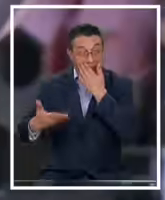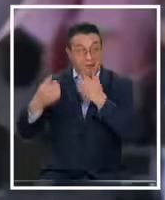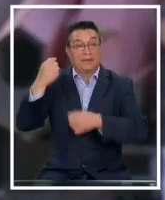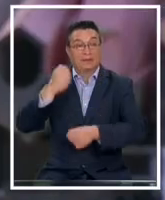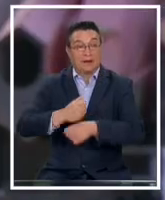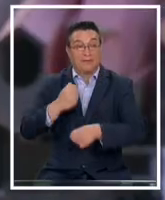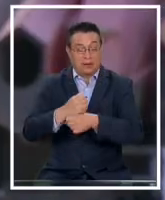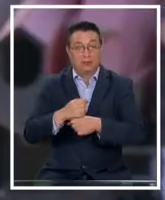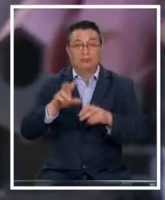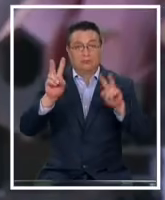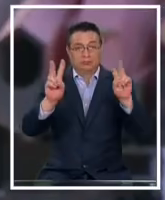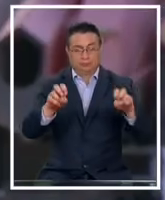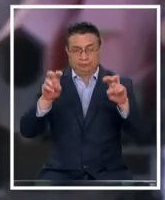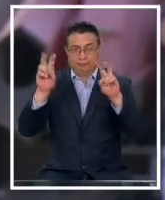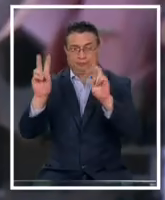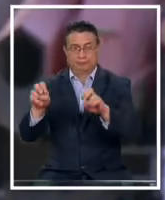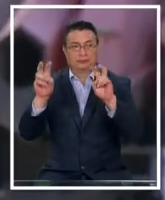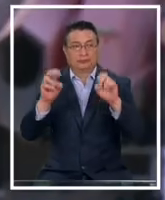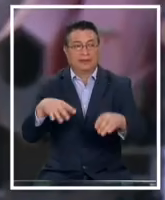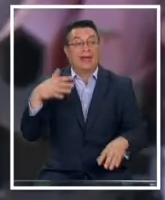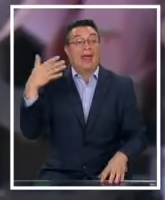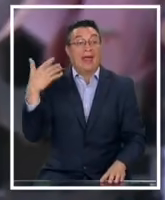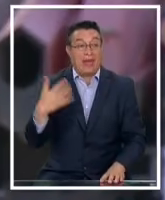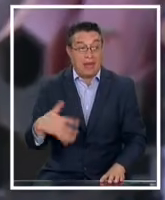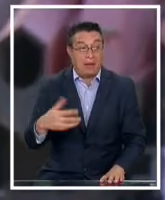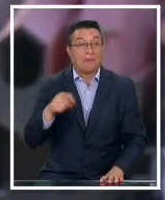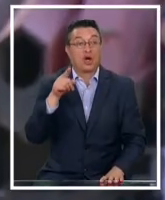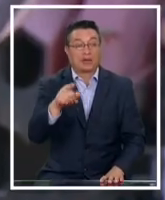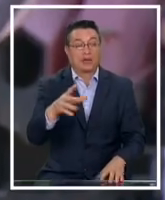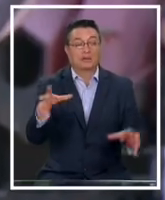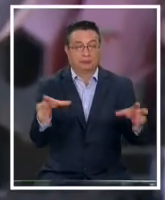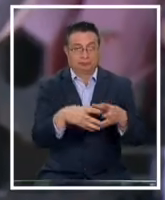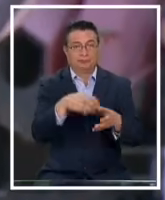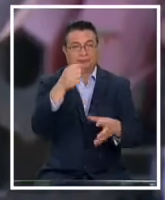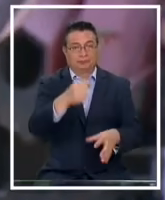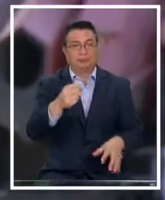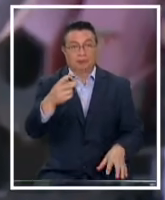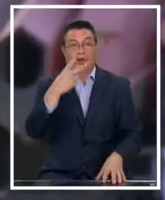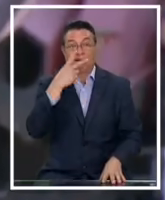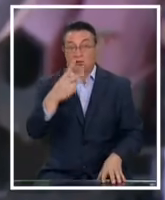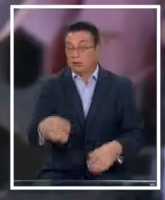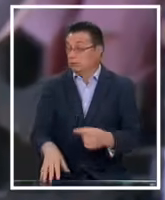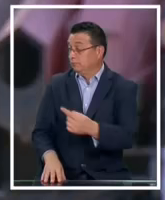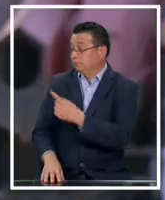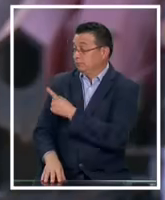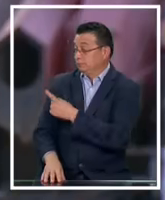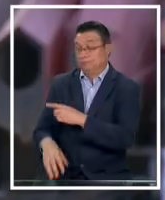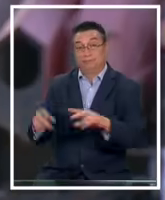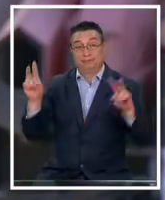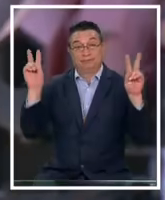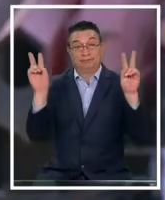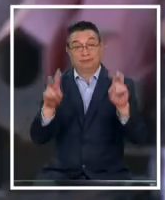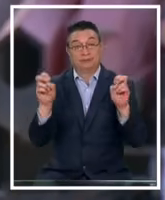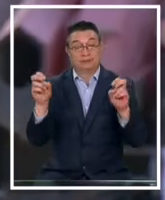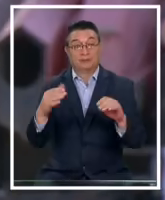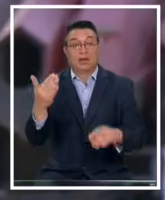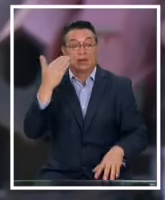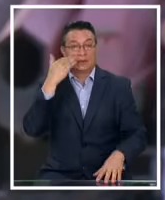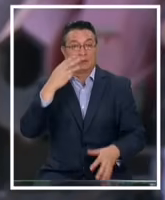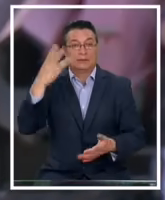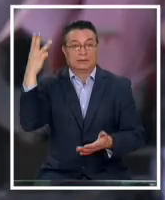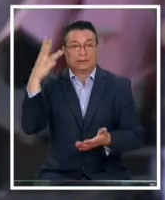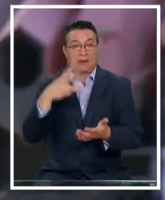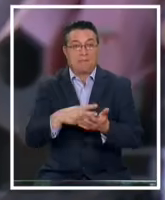sacando de circulación importantes organizaciones criminales lo que ustedes ven a mis espaldas hay un decomiso de casi